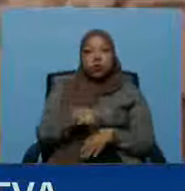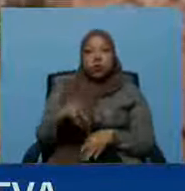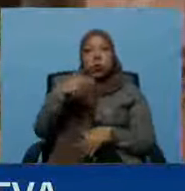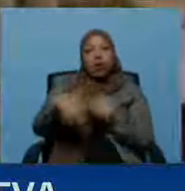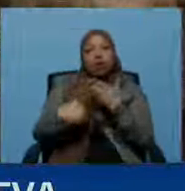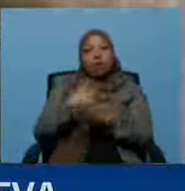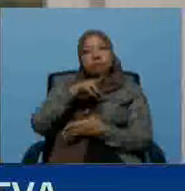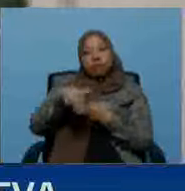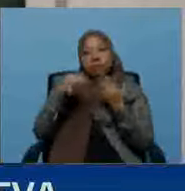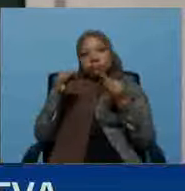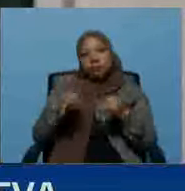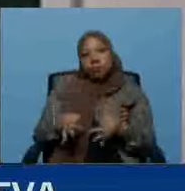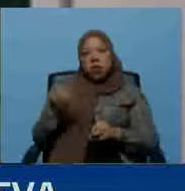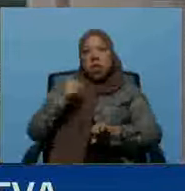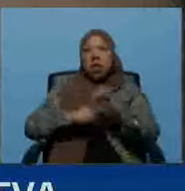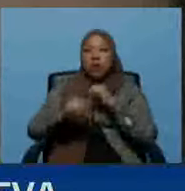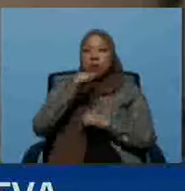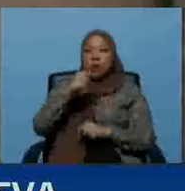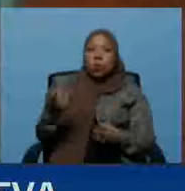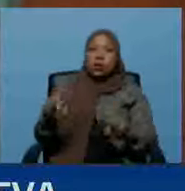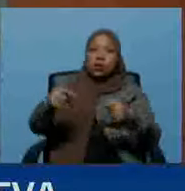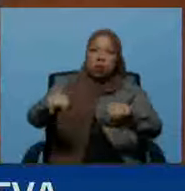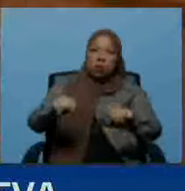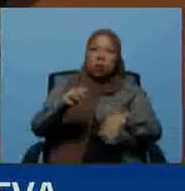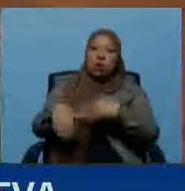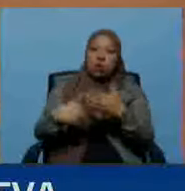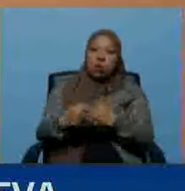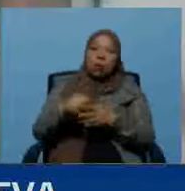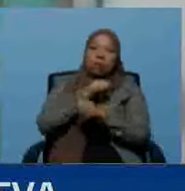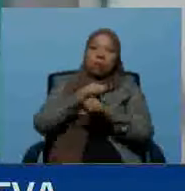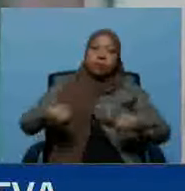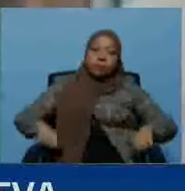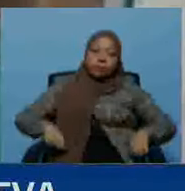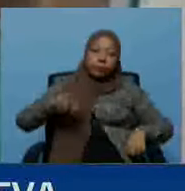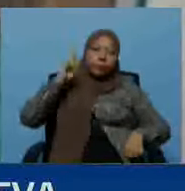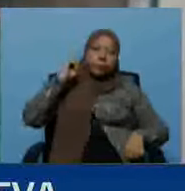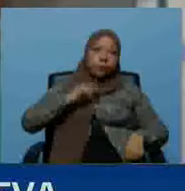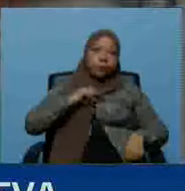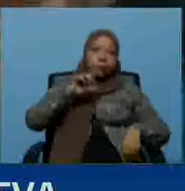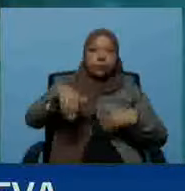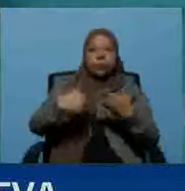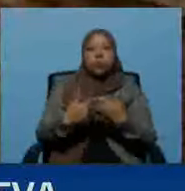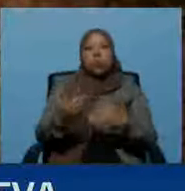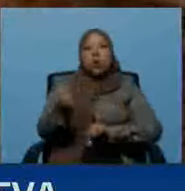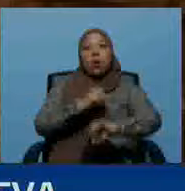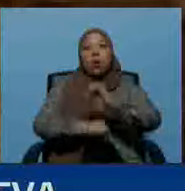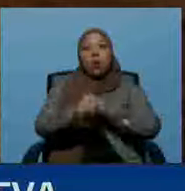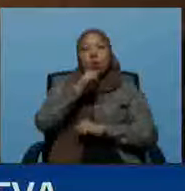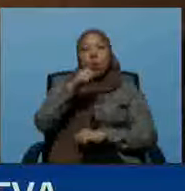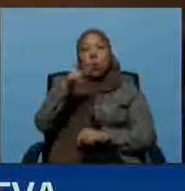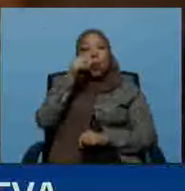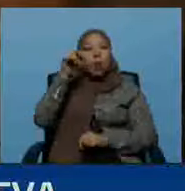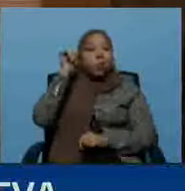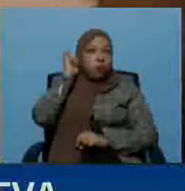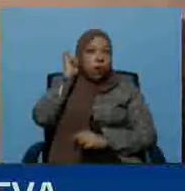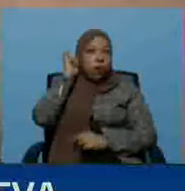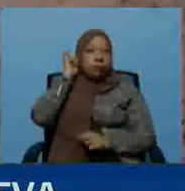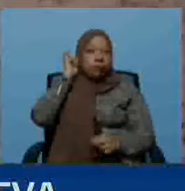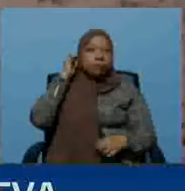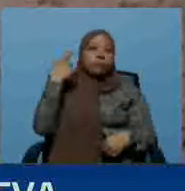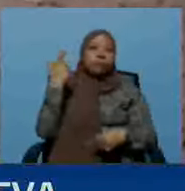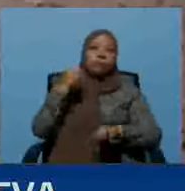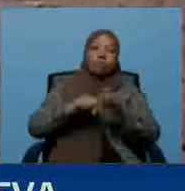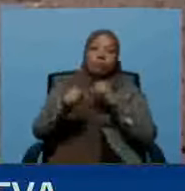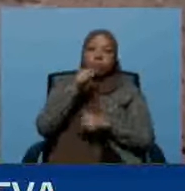Comando Nacional Antiextorsión y Secuestro de la Guardia Nacional Bolivariana, a través de sus hombres y mujeres,